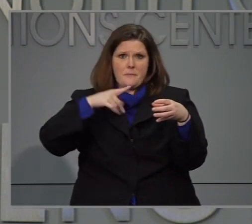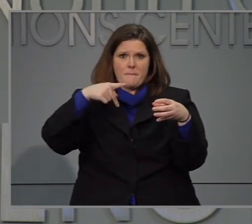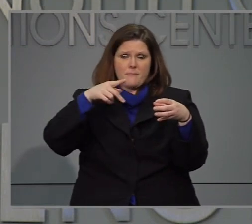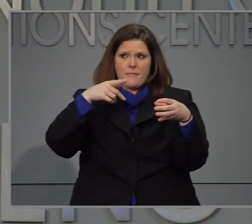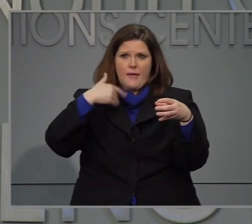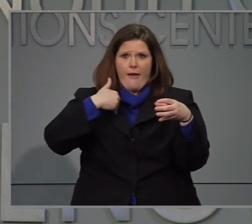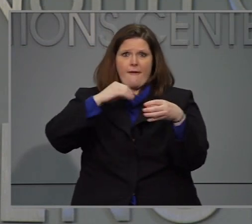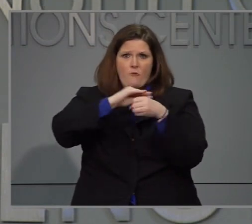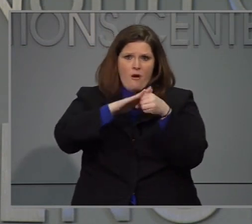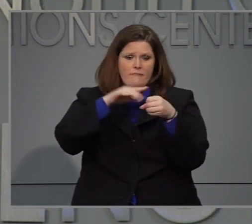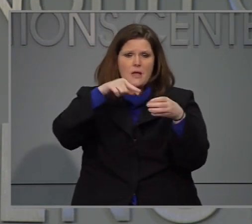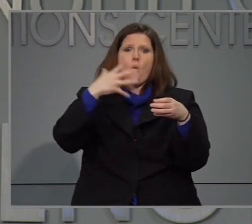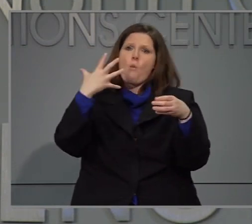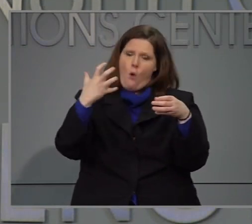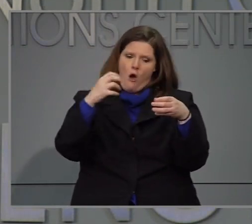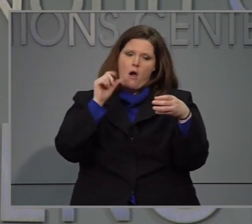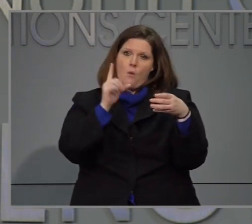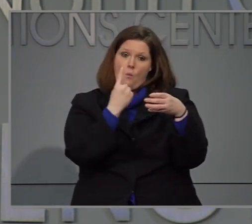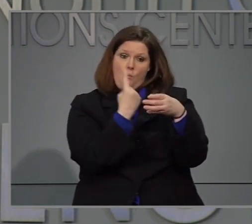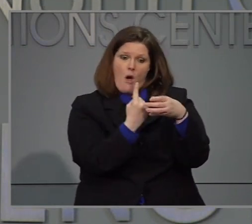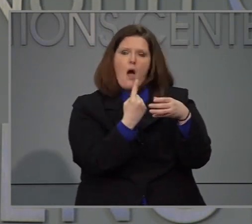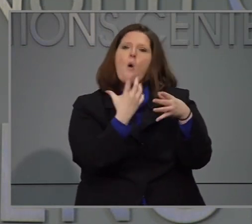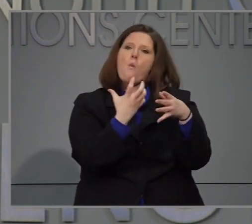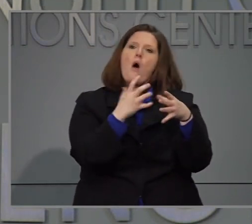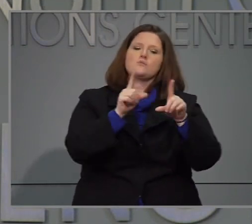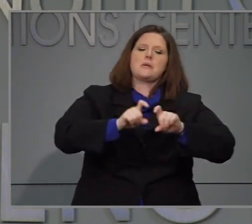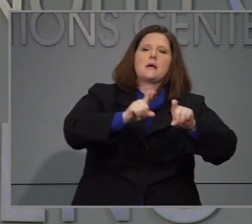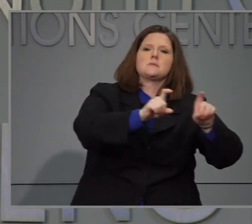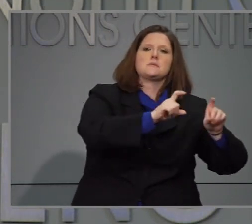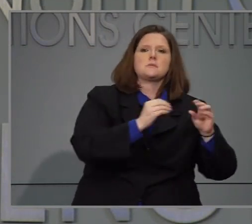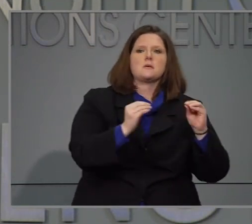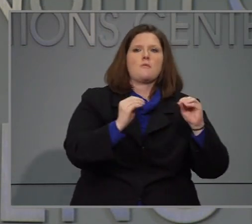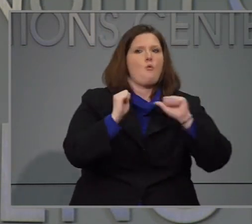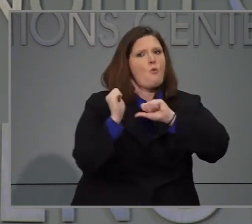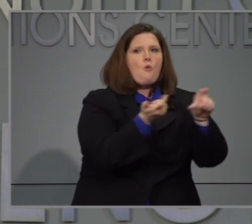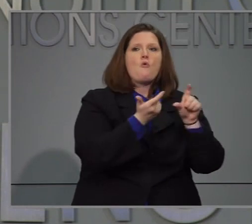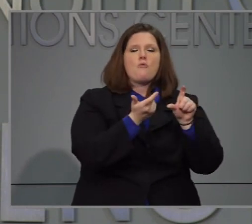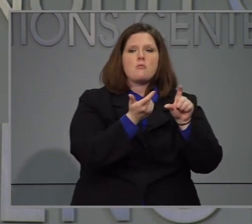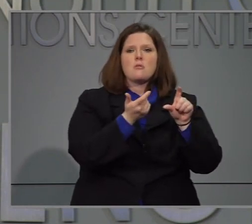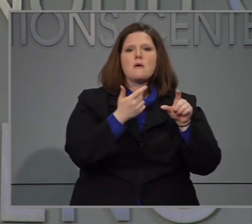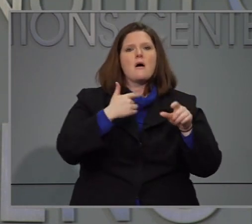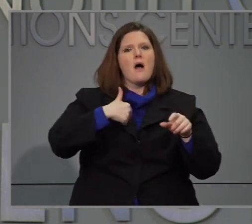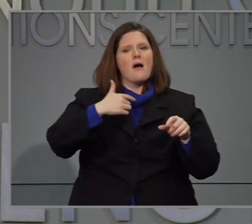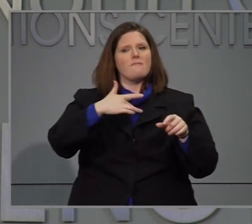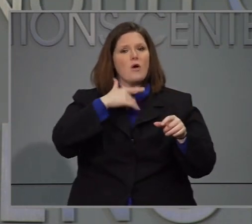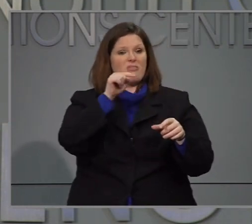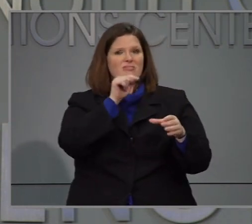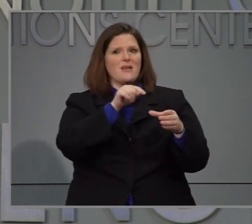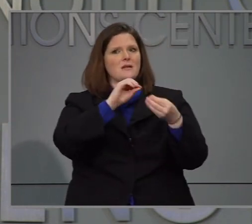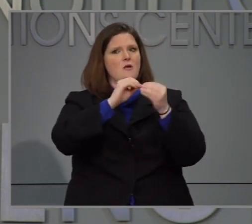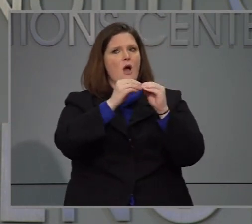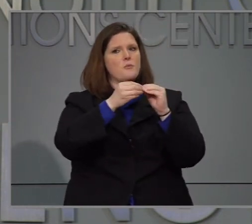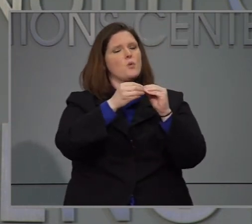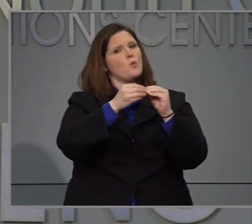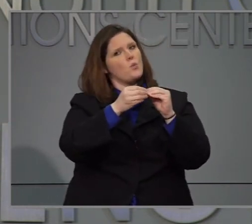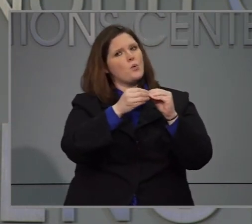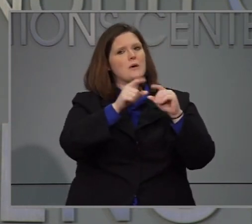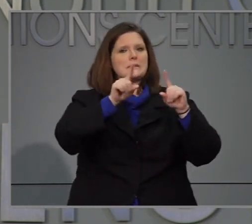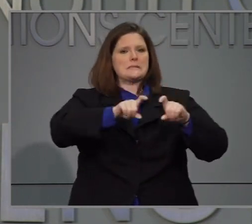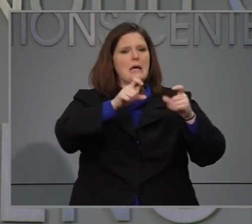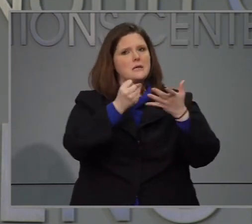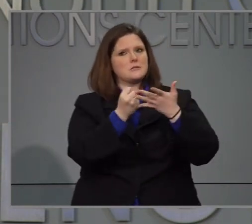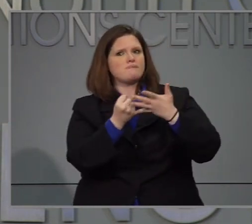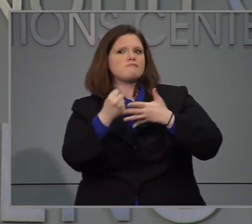positiva, vamos a querer entrar y hacerle pruebas a todos. Yo creo que la prueba en nuestros asilos está muy, muy